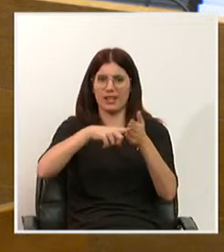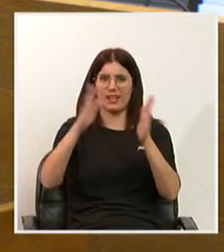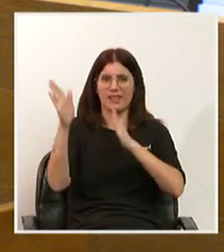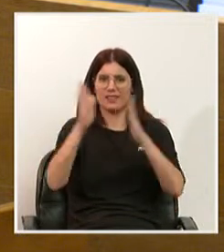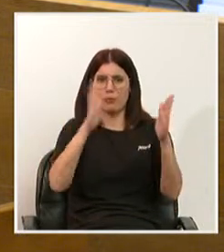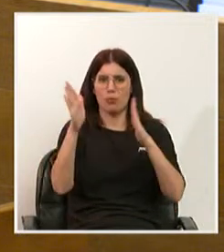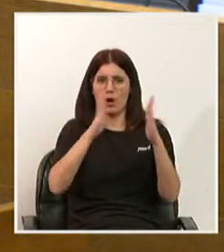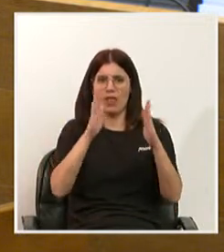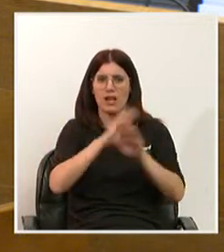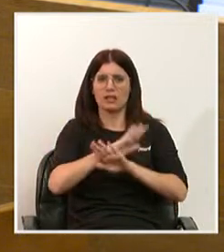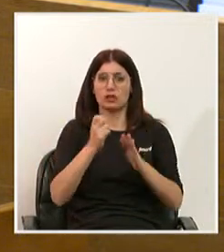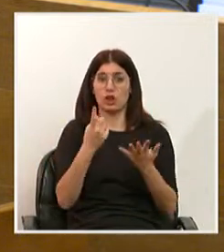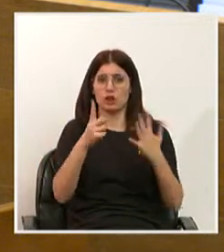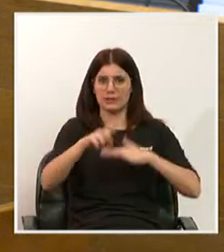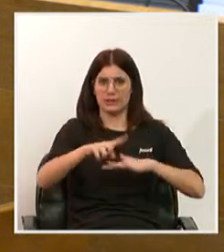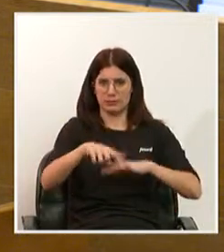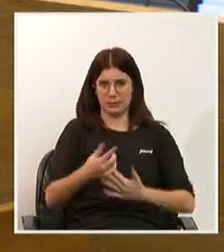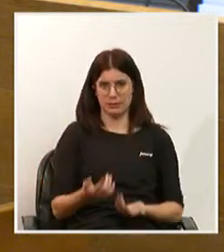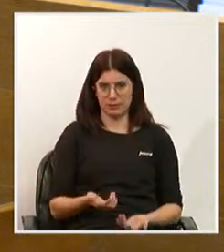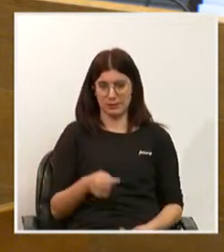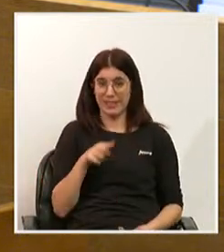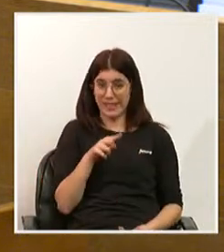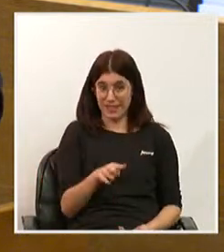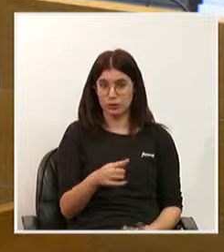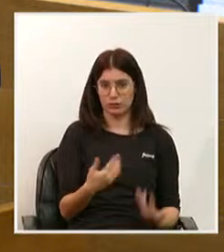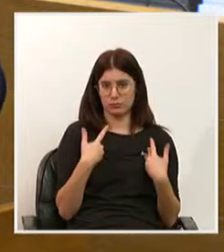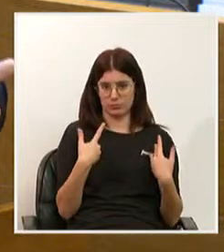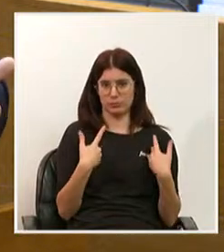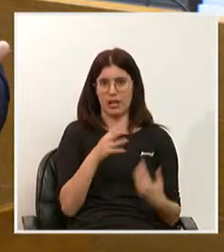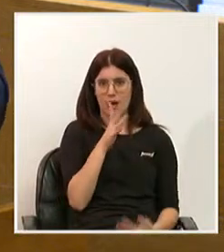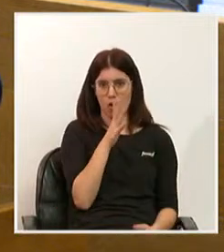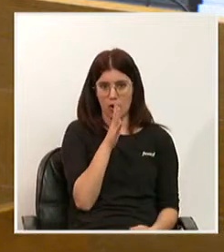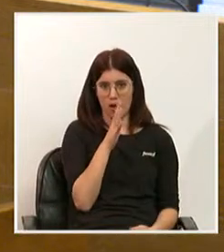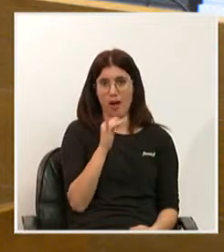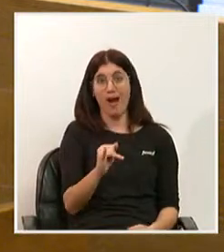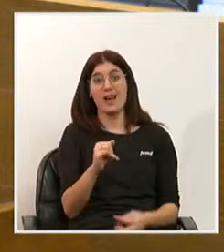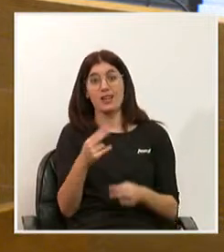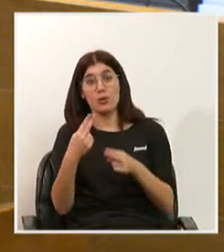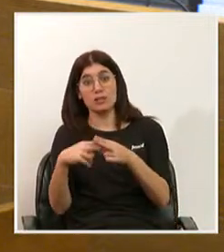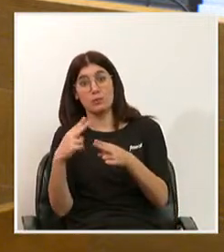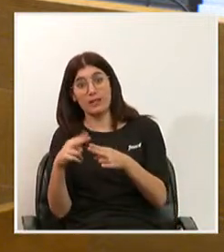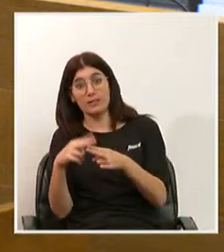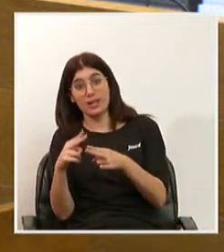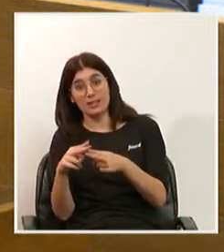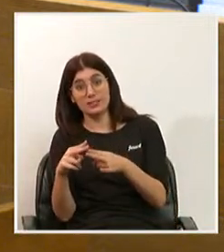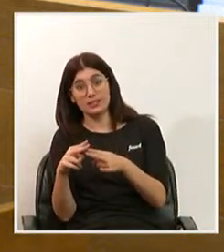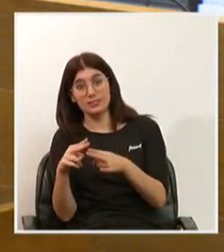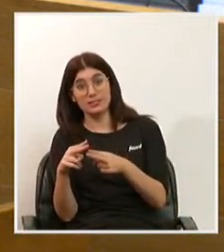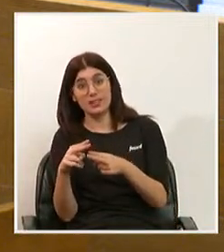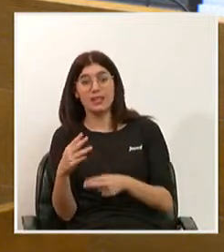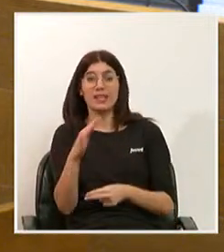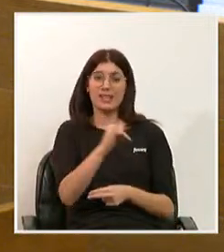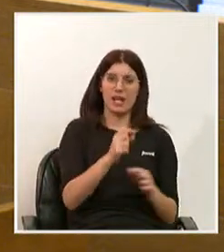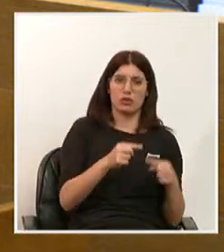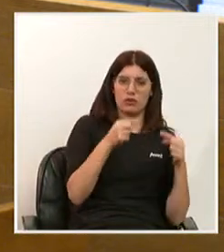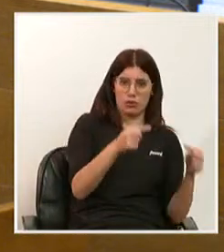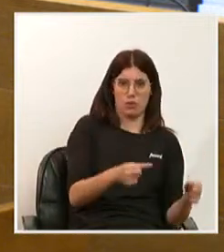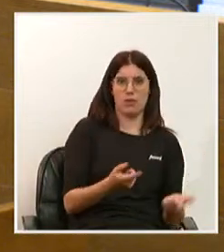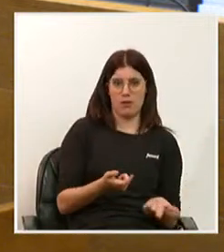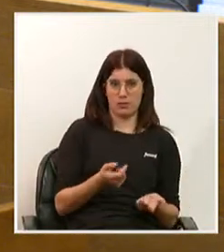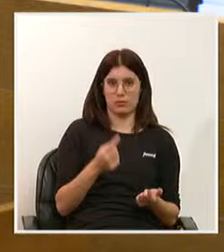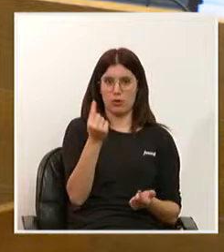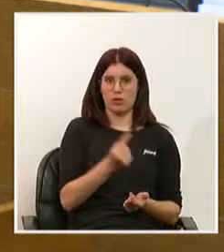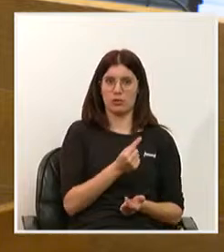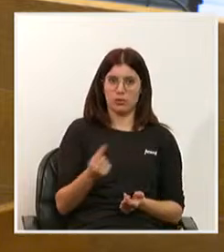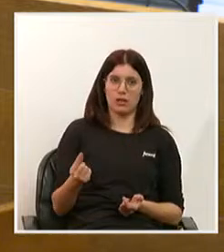en apenas 6 meses eso es lo que está está sufriendo hay unas políticas y hay unos y hay unas consecuencias y hay unos resultados le